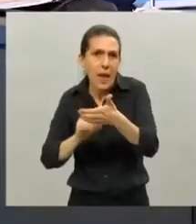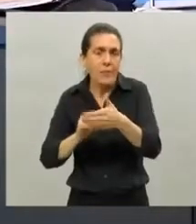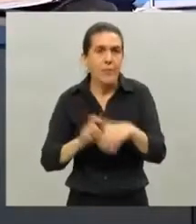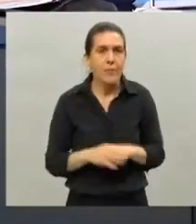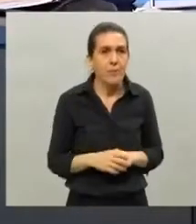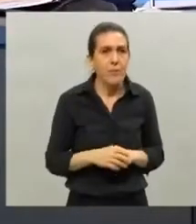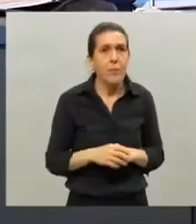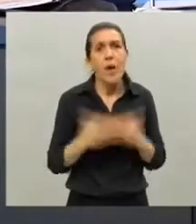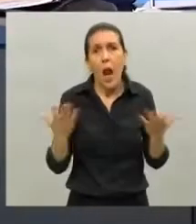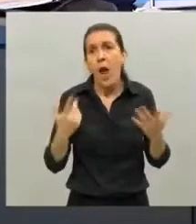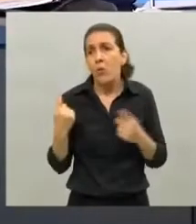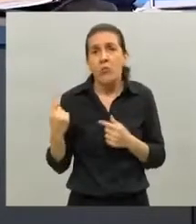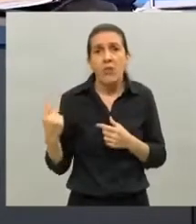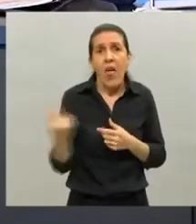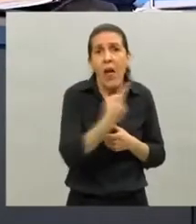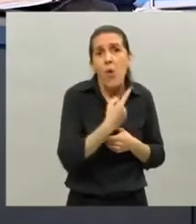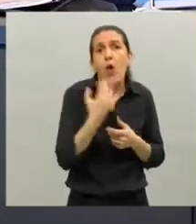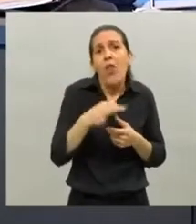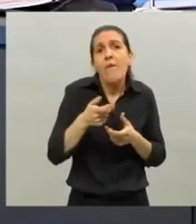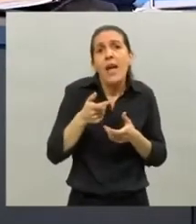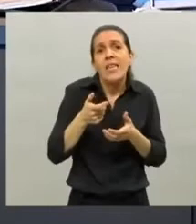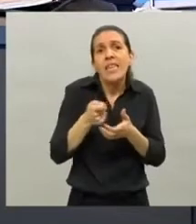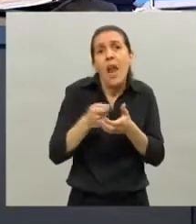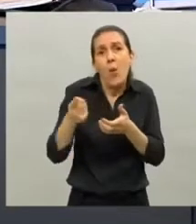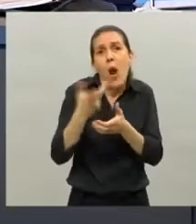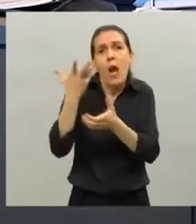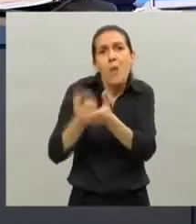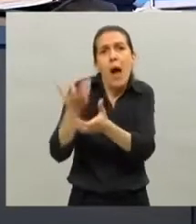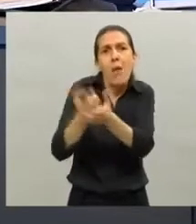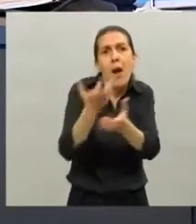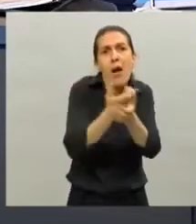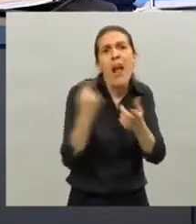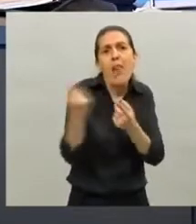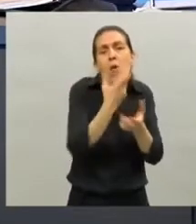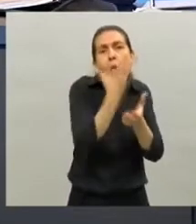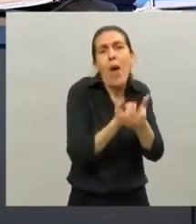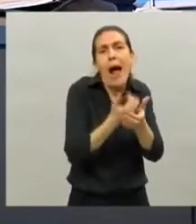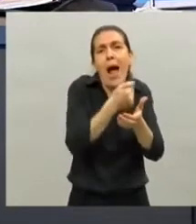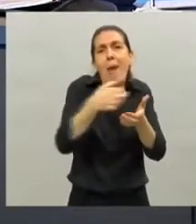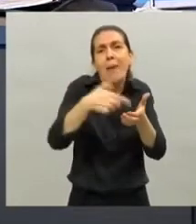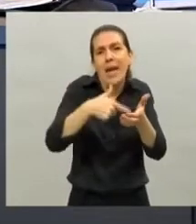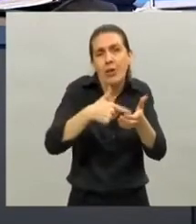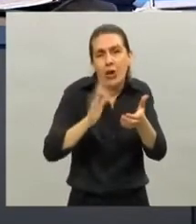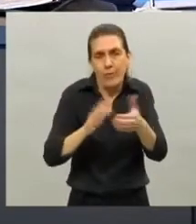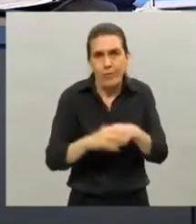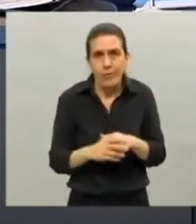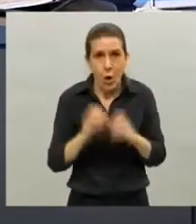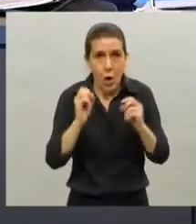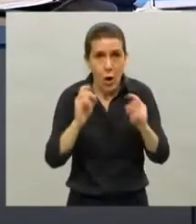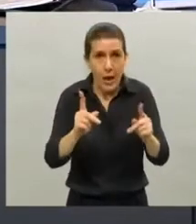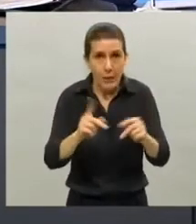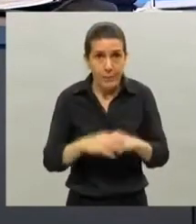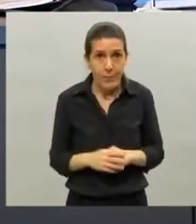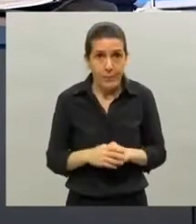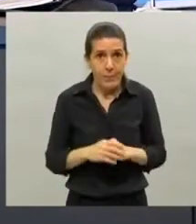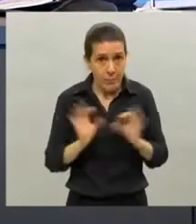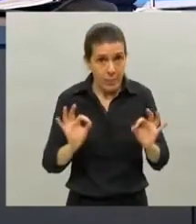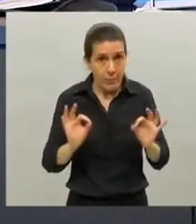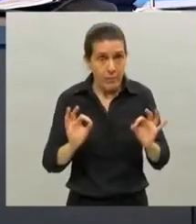aplicación. Claro, cada uno tiene que bajar la aplicación a su celular, ¿no? ¿Ok? Y hacerlo a través de la aplicación.